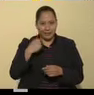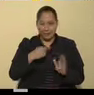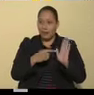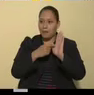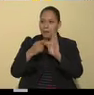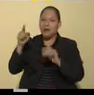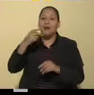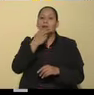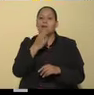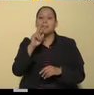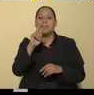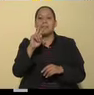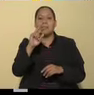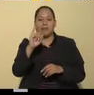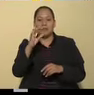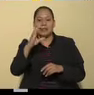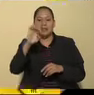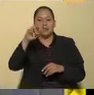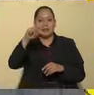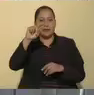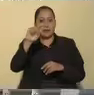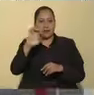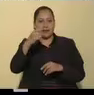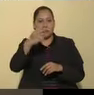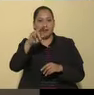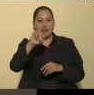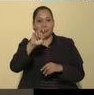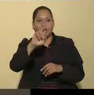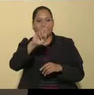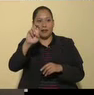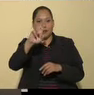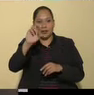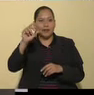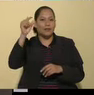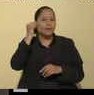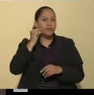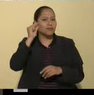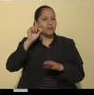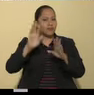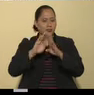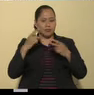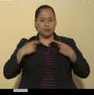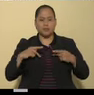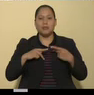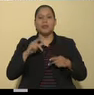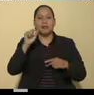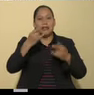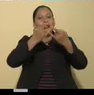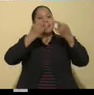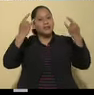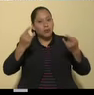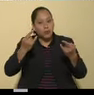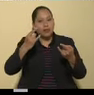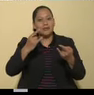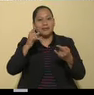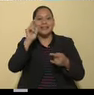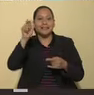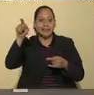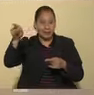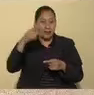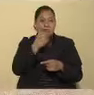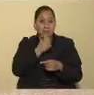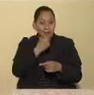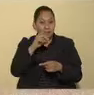mostrar la tumba de Vicente Guerrero, uno de los grandes personajes de nuestra historia. Don